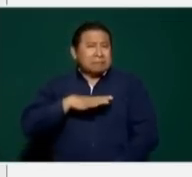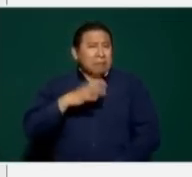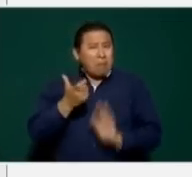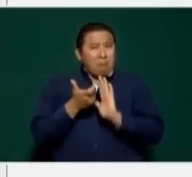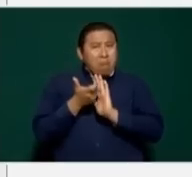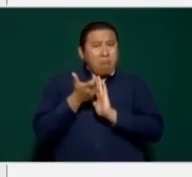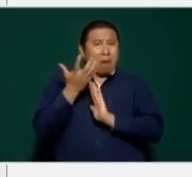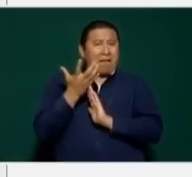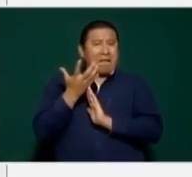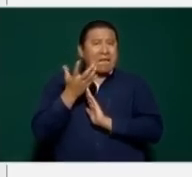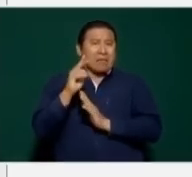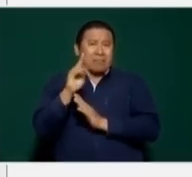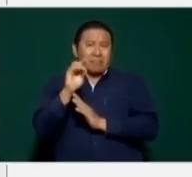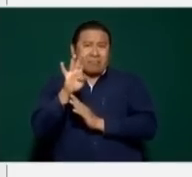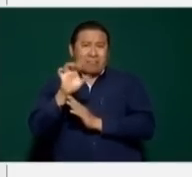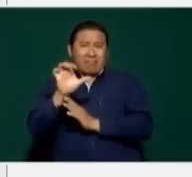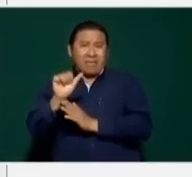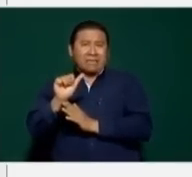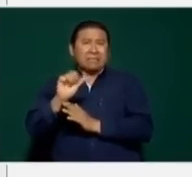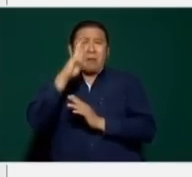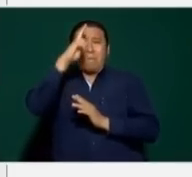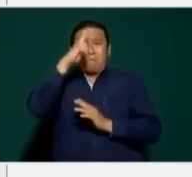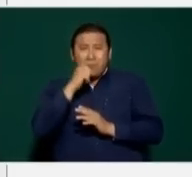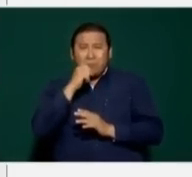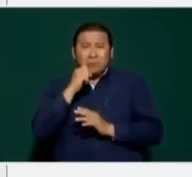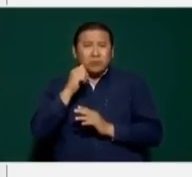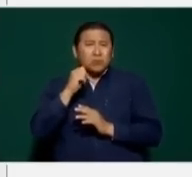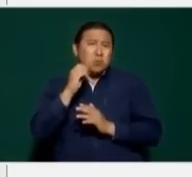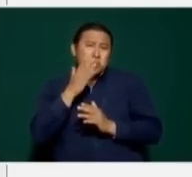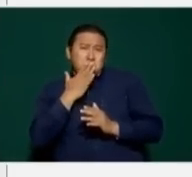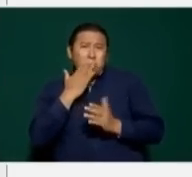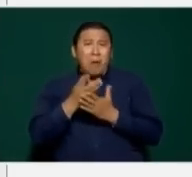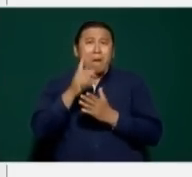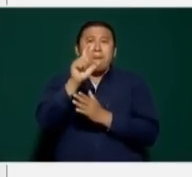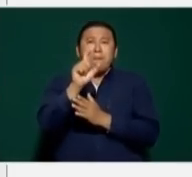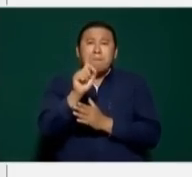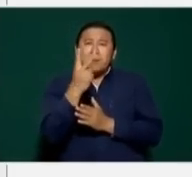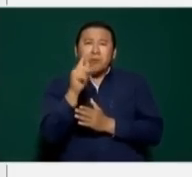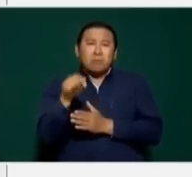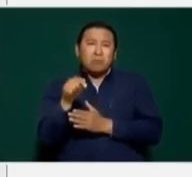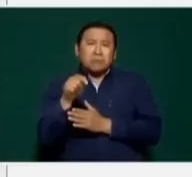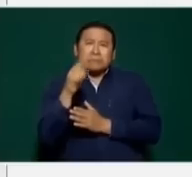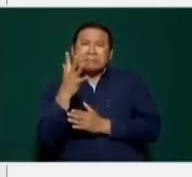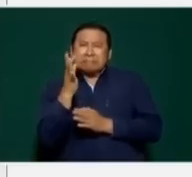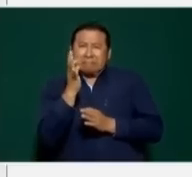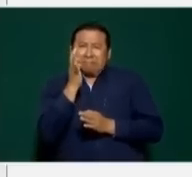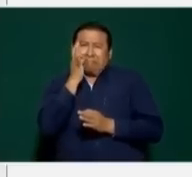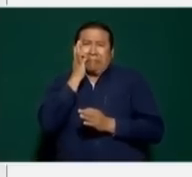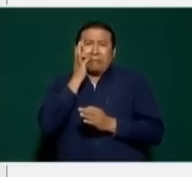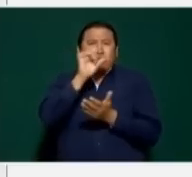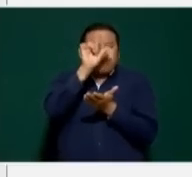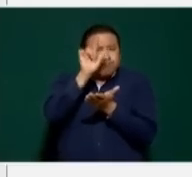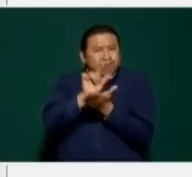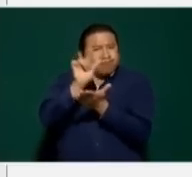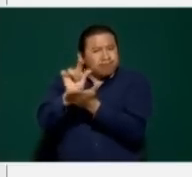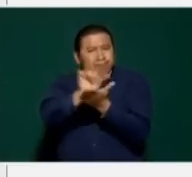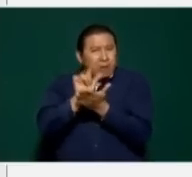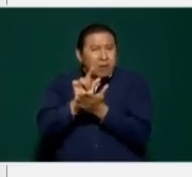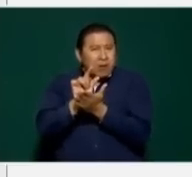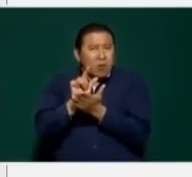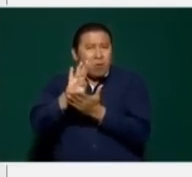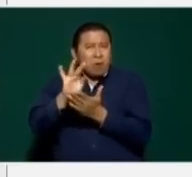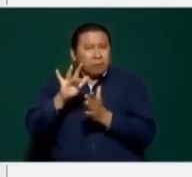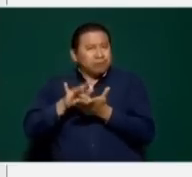más alto en diésel en Hermosillo, Sonora, a 22 pesos con 5 centavos por litro en corporativo